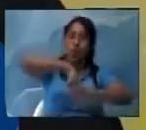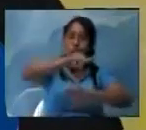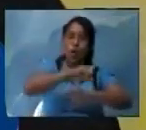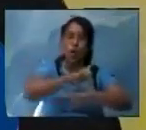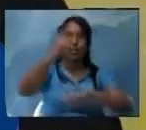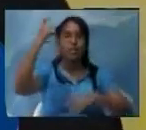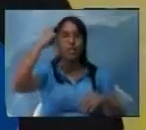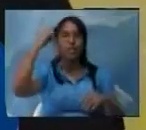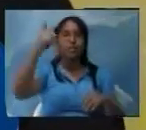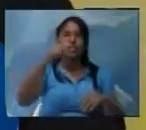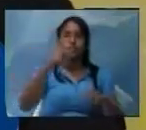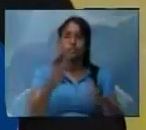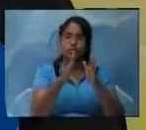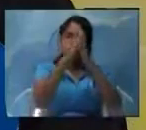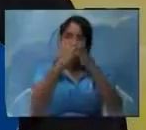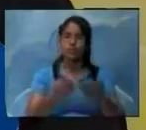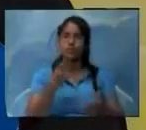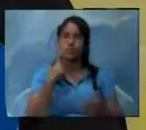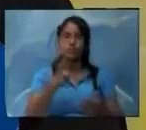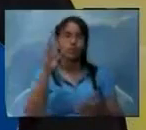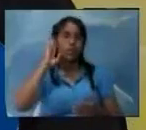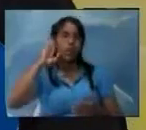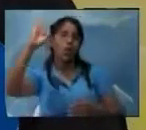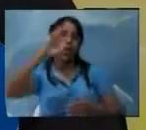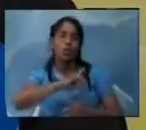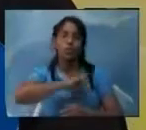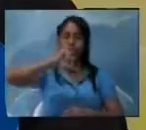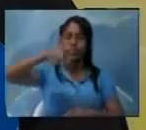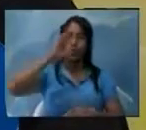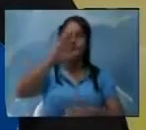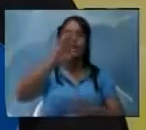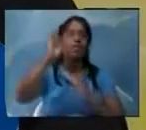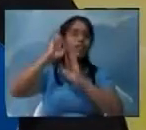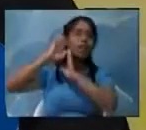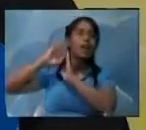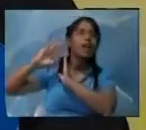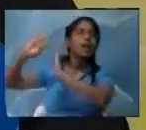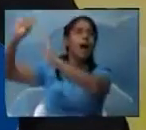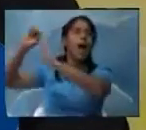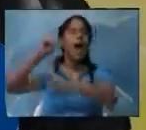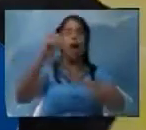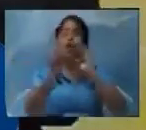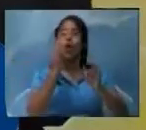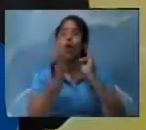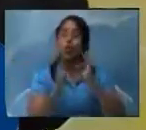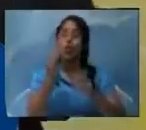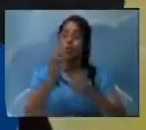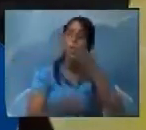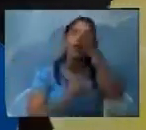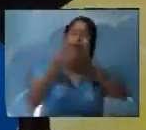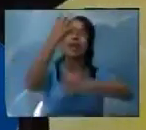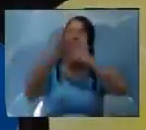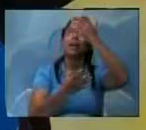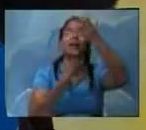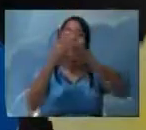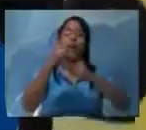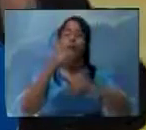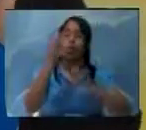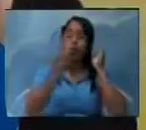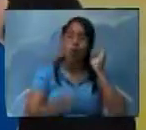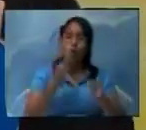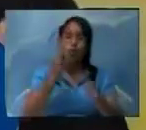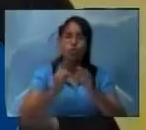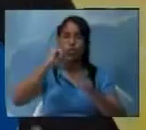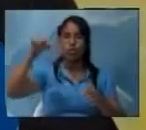del día. La Biblia dice que el oído de Jehová está inclinado a los justos, y claman los justos